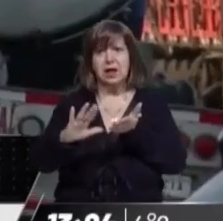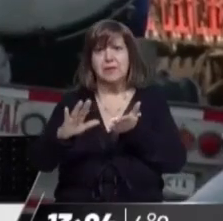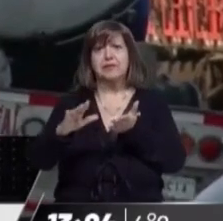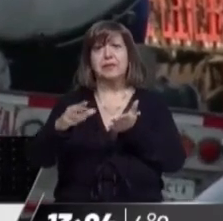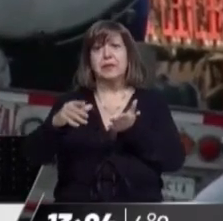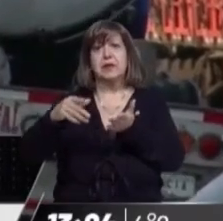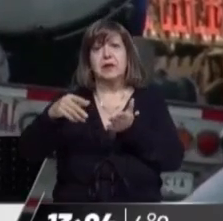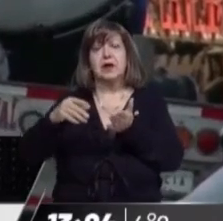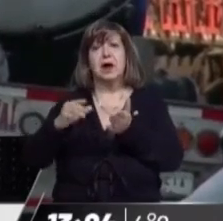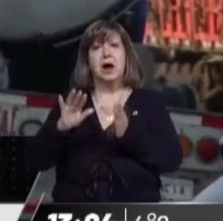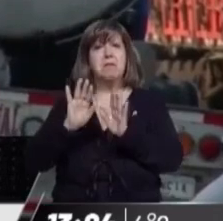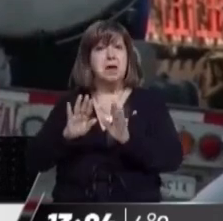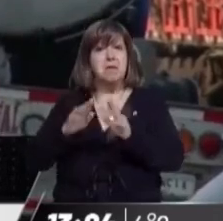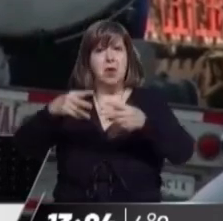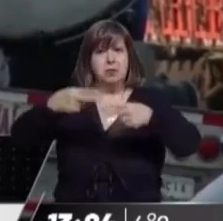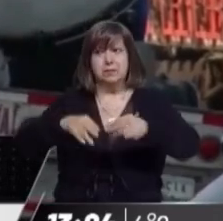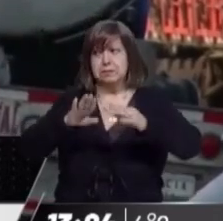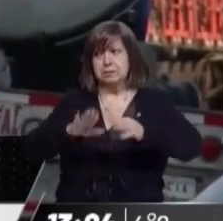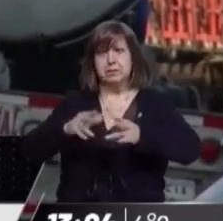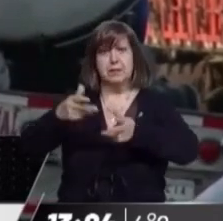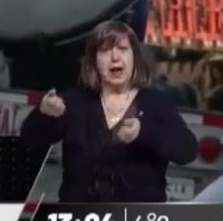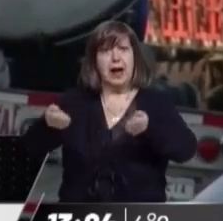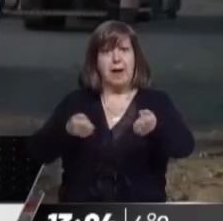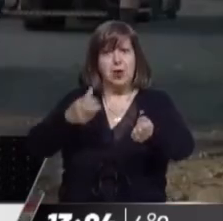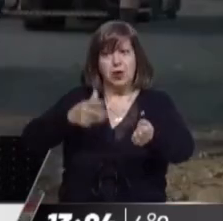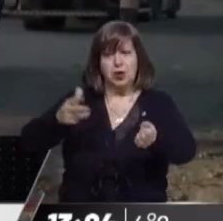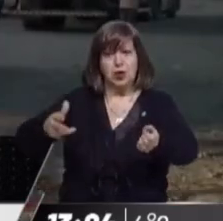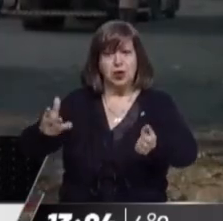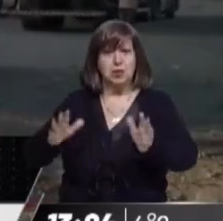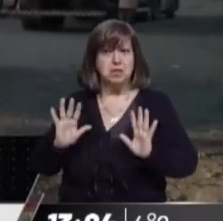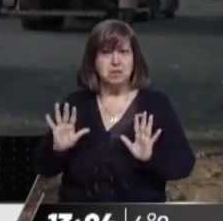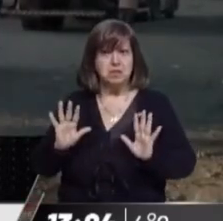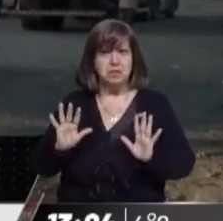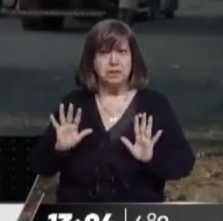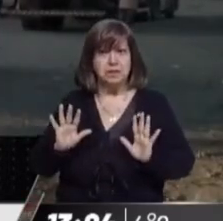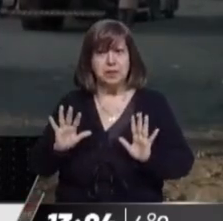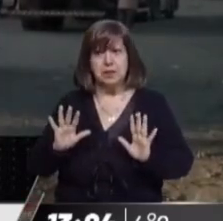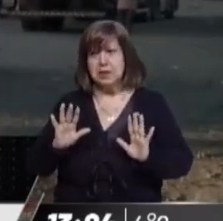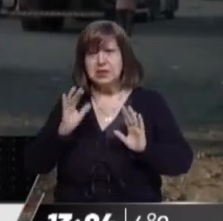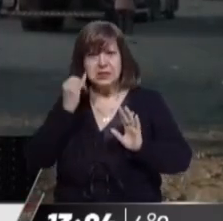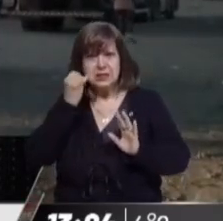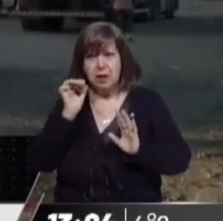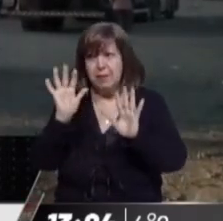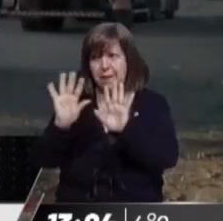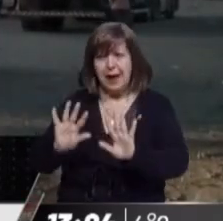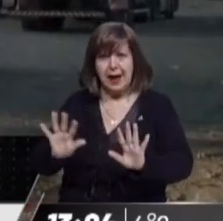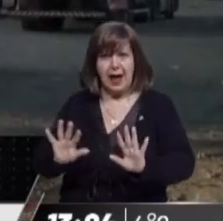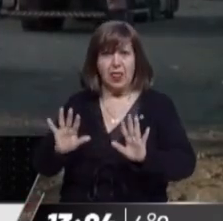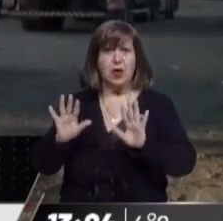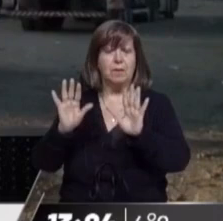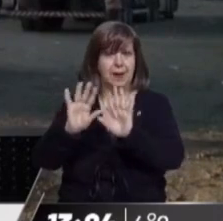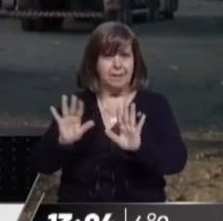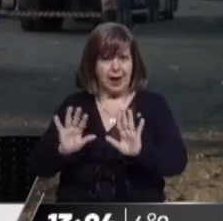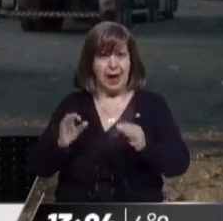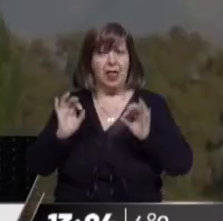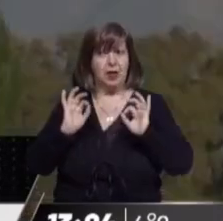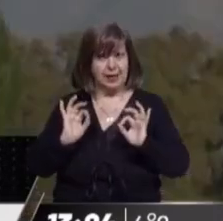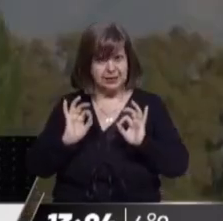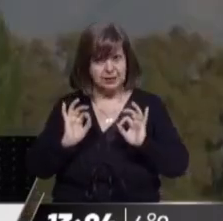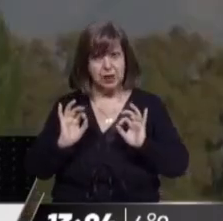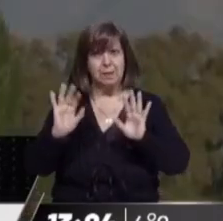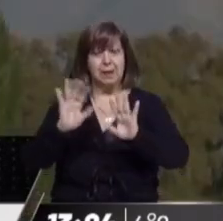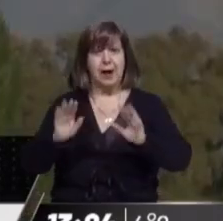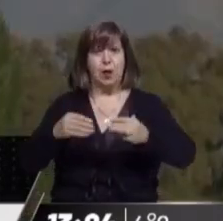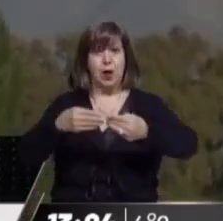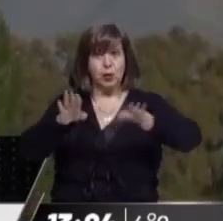el sistema Cristo Redentor, por lo cual no deberíamos tener una afluencia de más de los camiones que ya han salido de sus bases operativas. Por